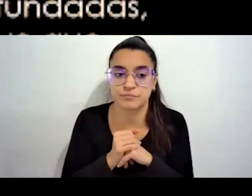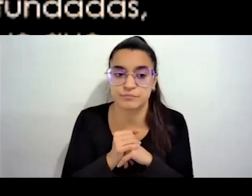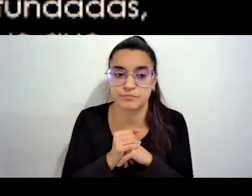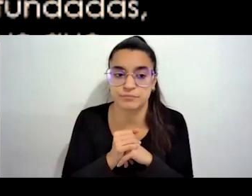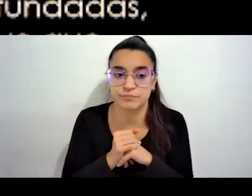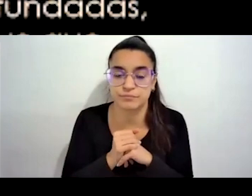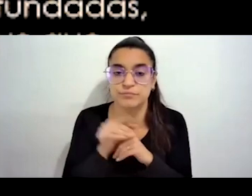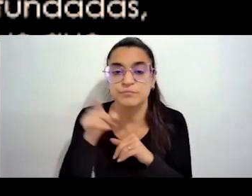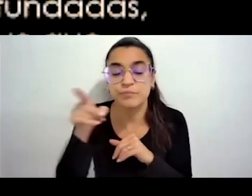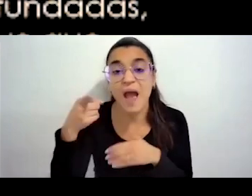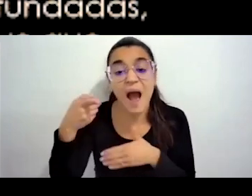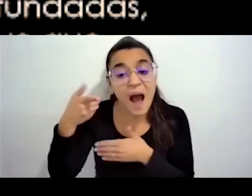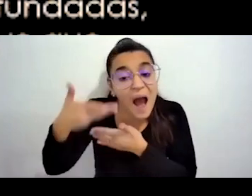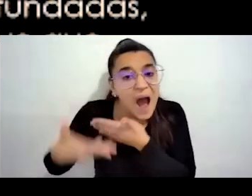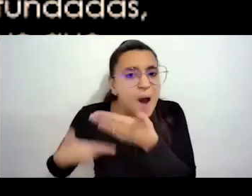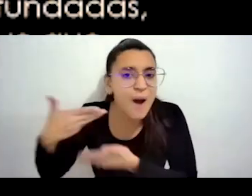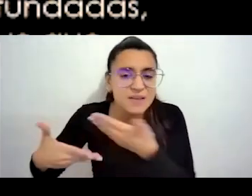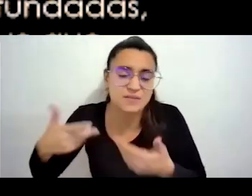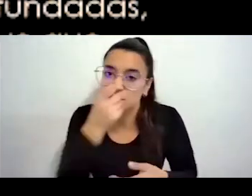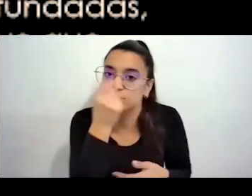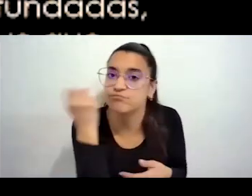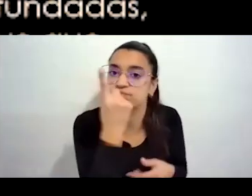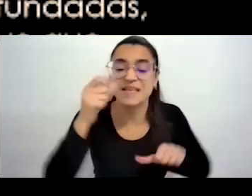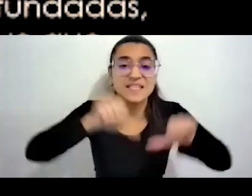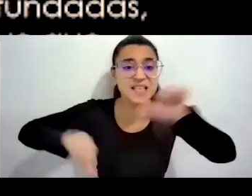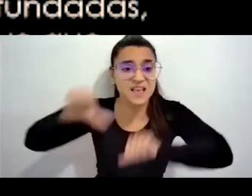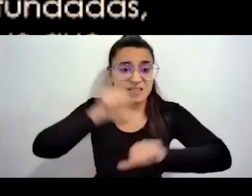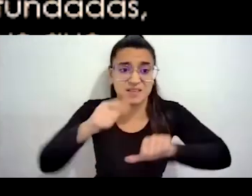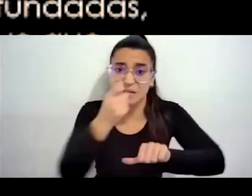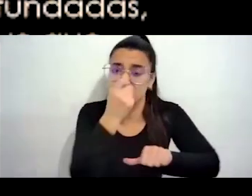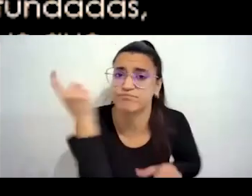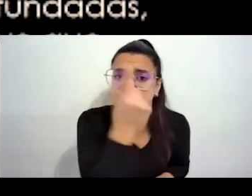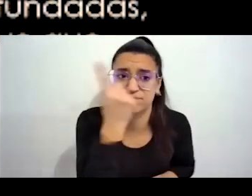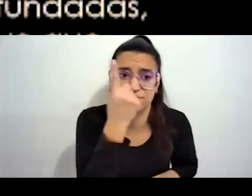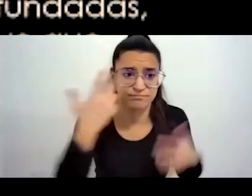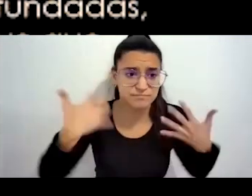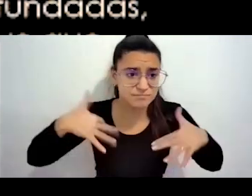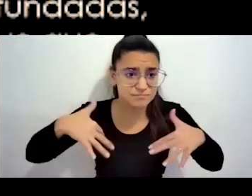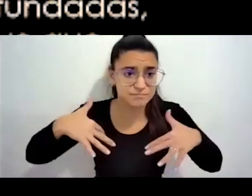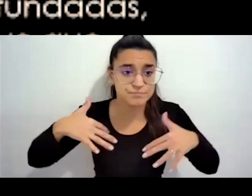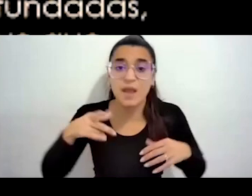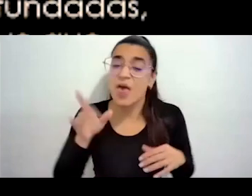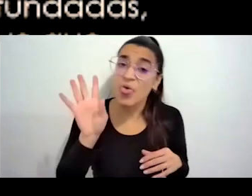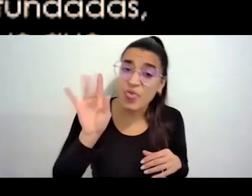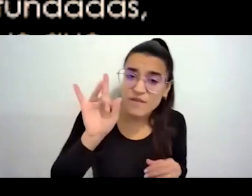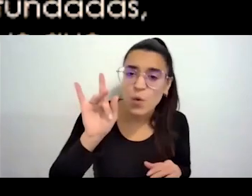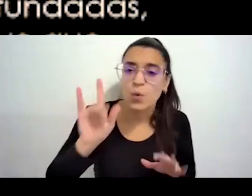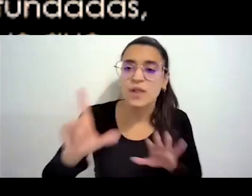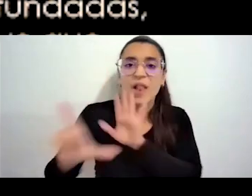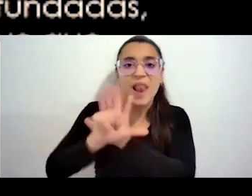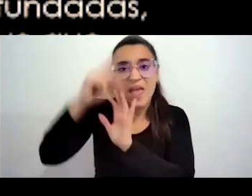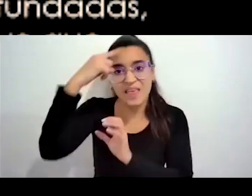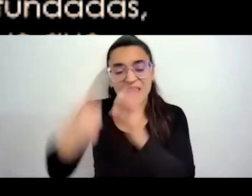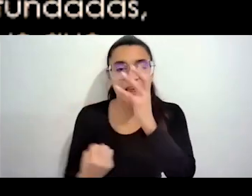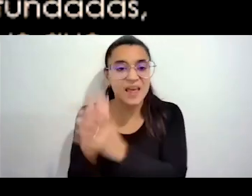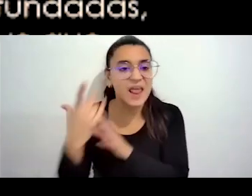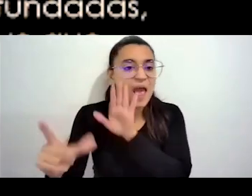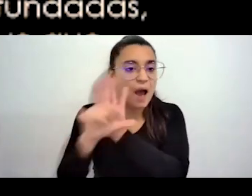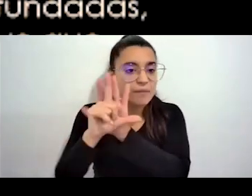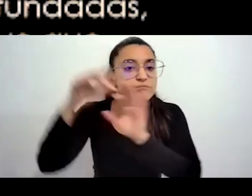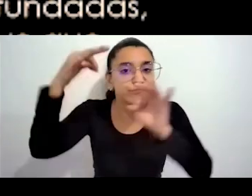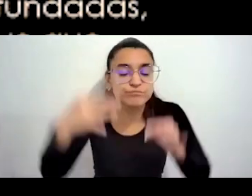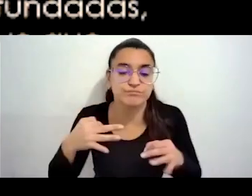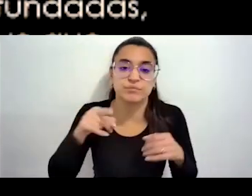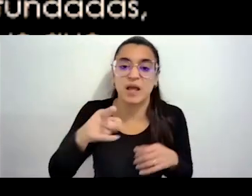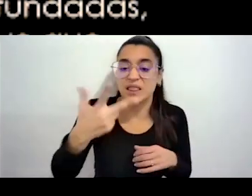el avance vertiginoso de la ciencia y la dificultad de hacer una ley que sea útil dentro de 3 o